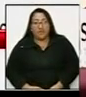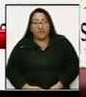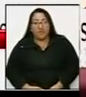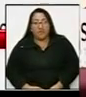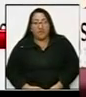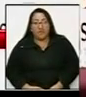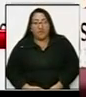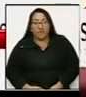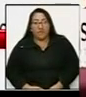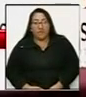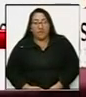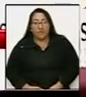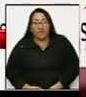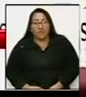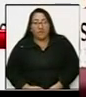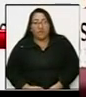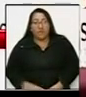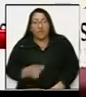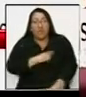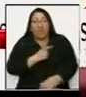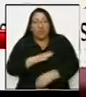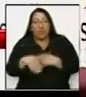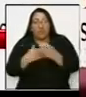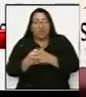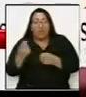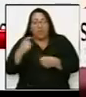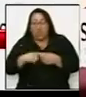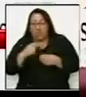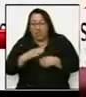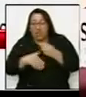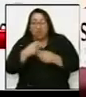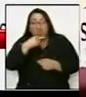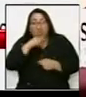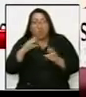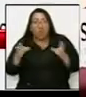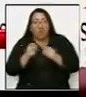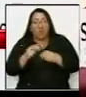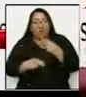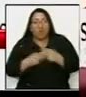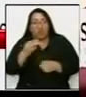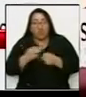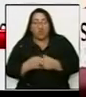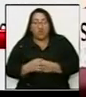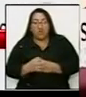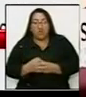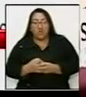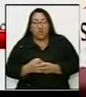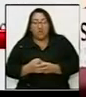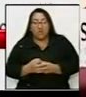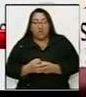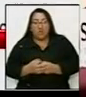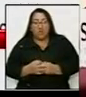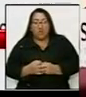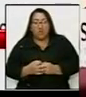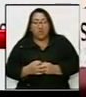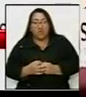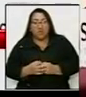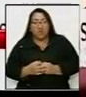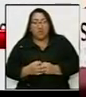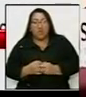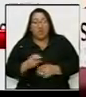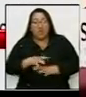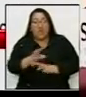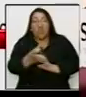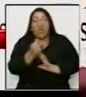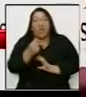esfuerzo por garantizar la participación de la mujer en la Junta Nacional de Justicia, que recogía el proyecto del